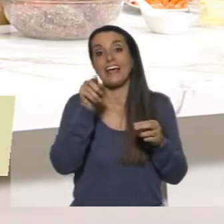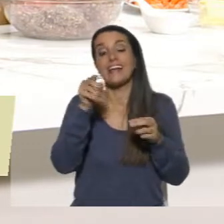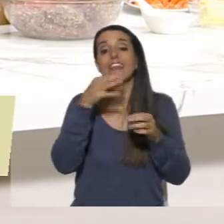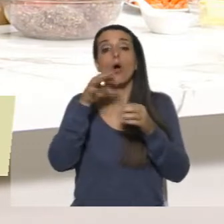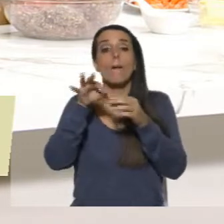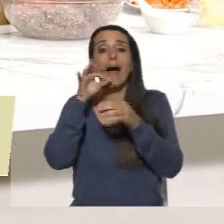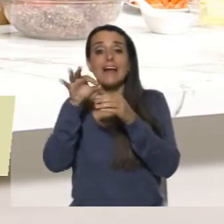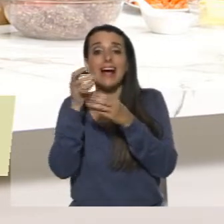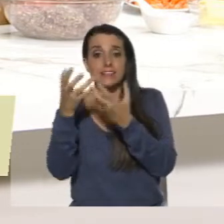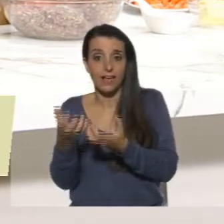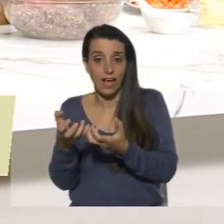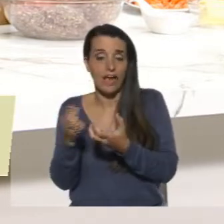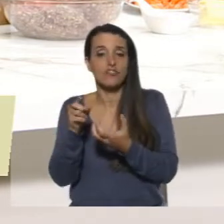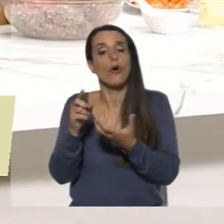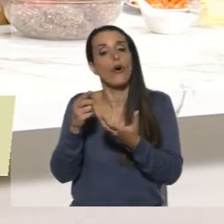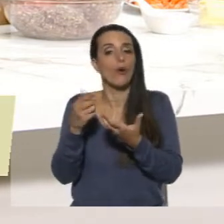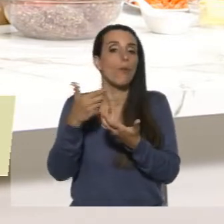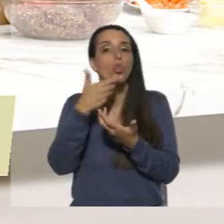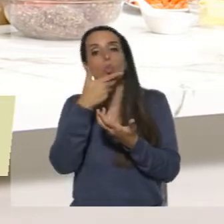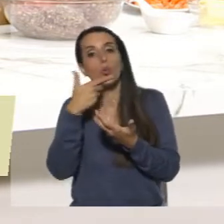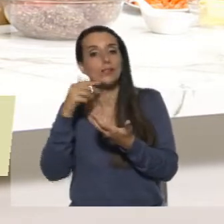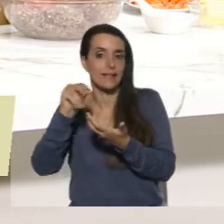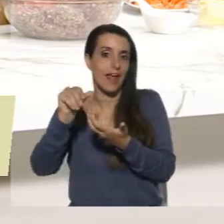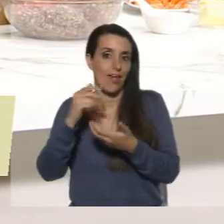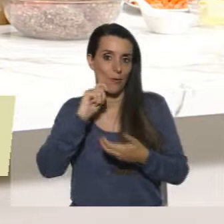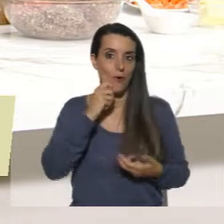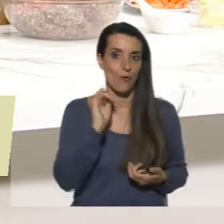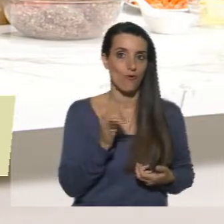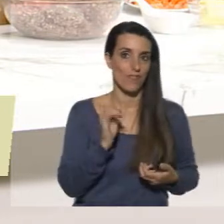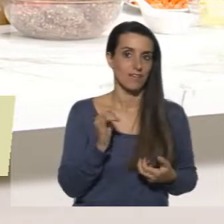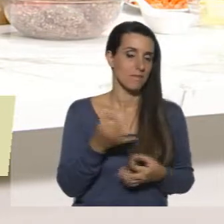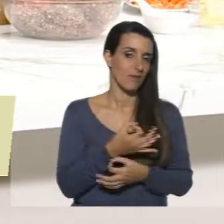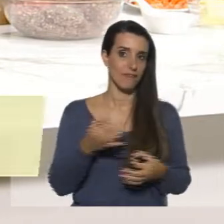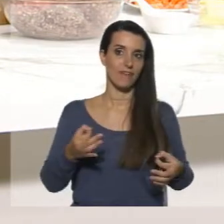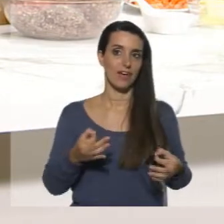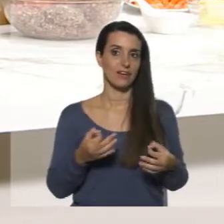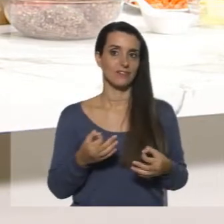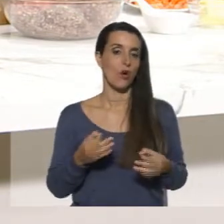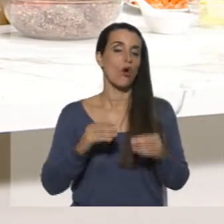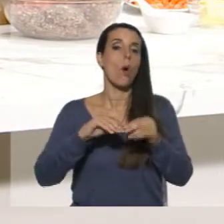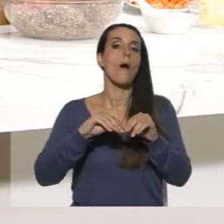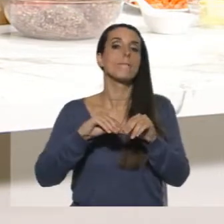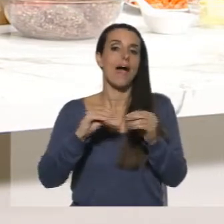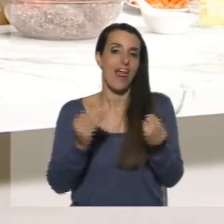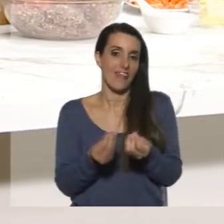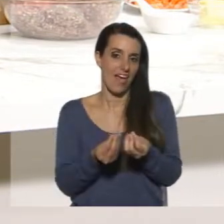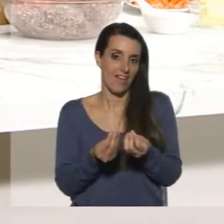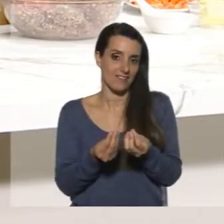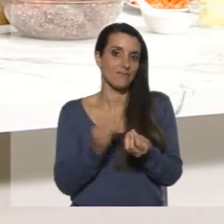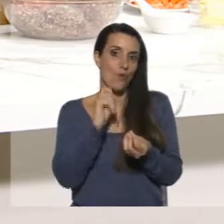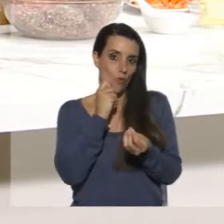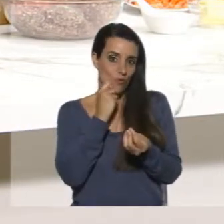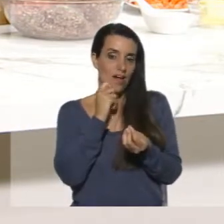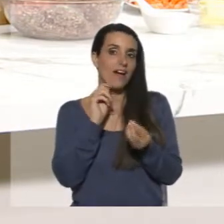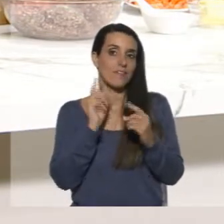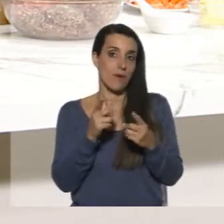de mencionar Oscar. Sí, Oscar. Oscar, de San la José. Versión agridulce, muy buena, ¿eh? Claro. Clásico también en empanada, la empanada. En la empanada. La empanada sí. de carne y pasas. Bueno,